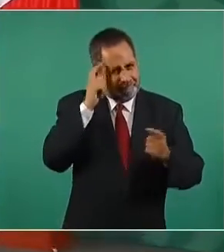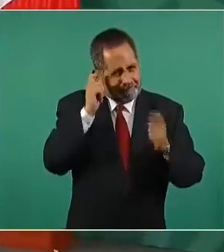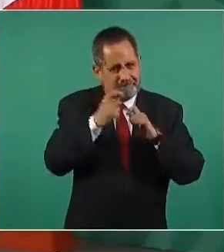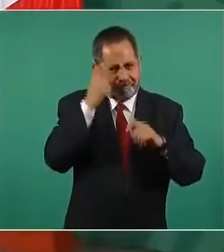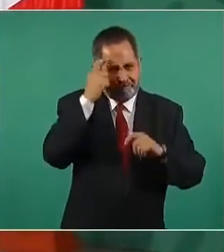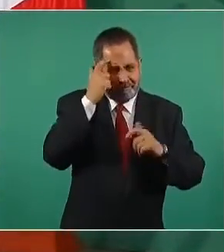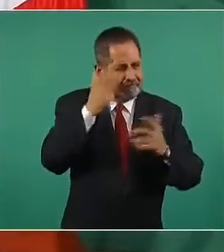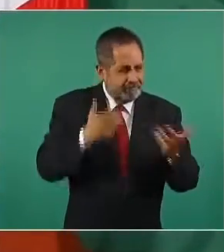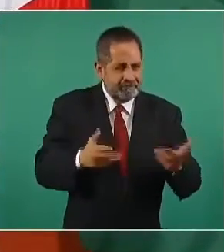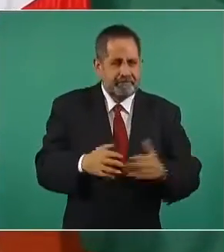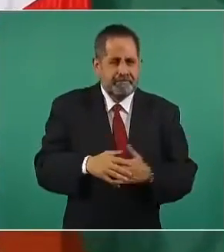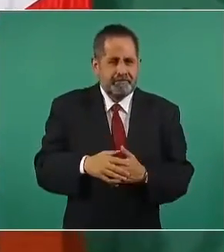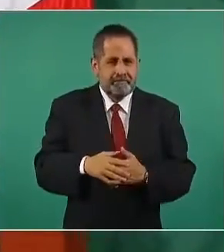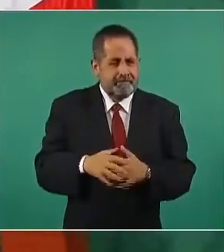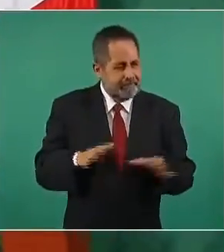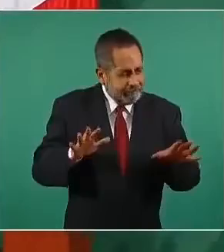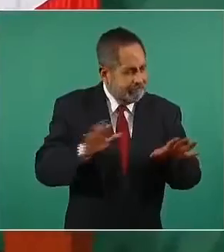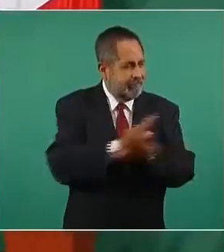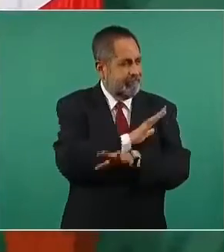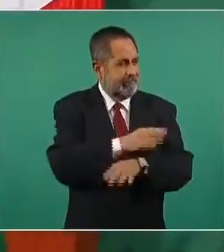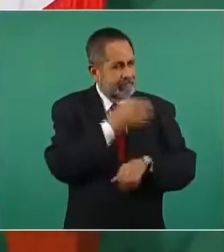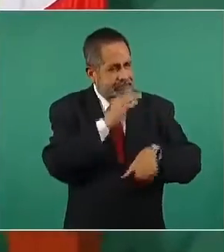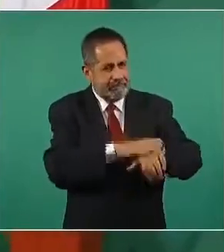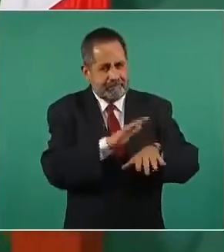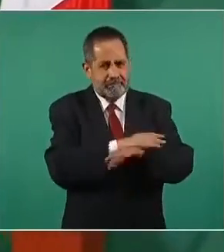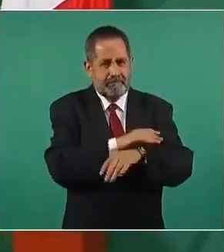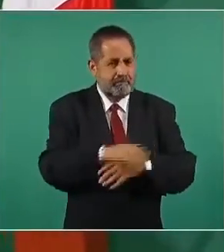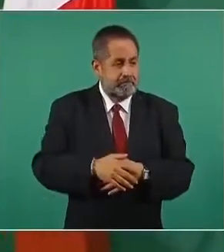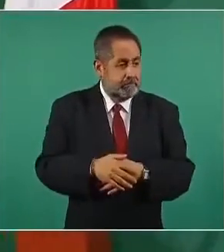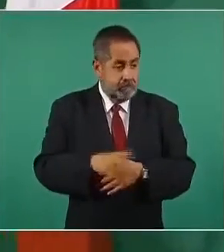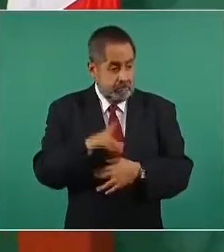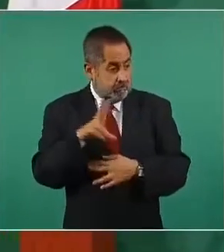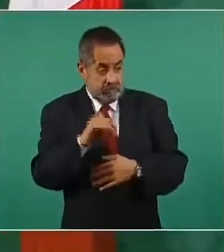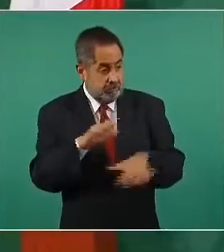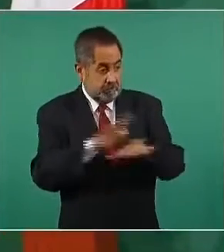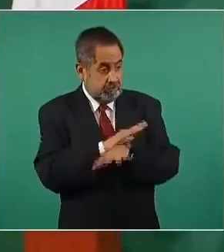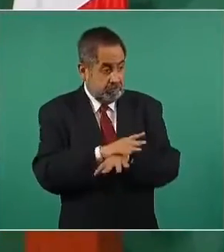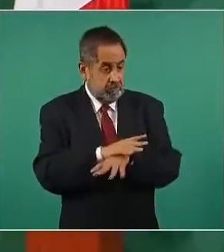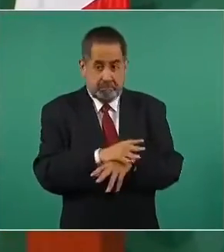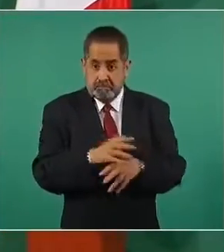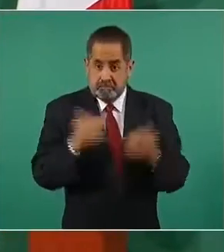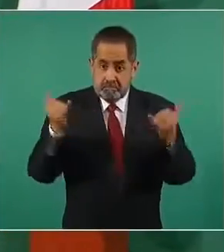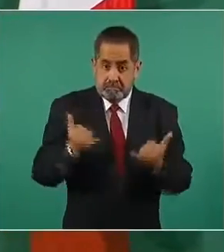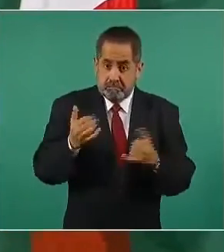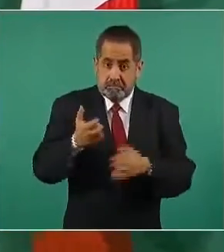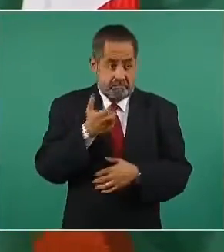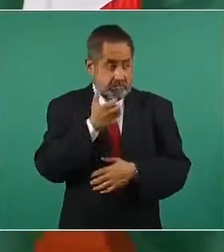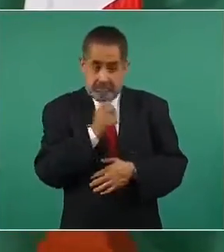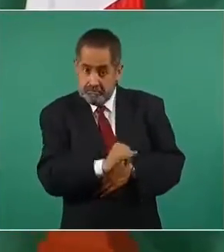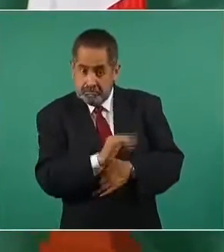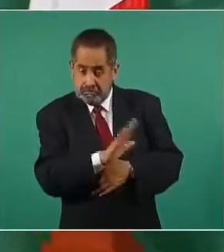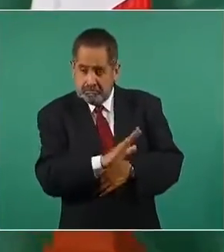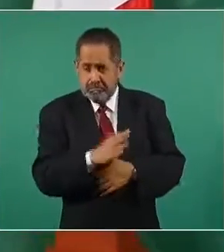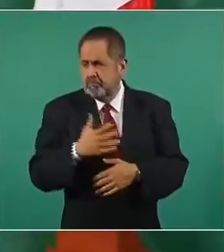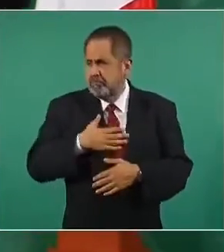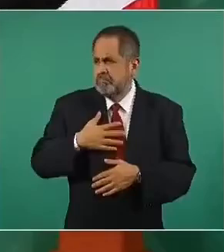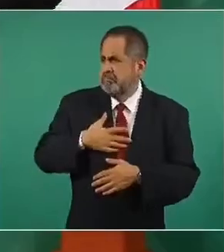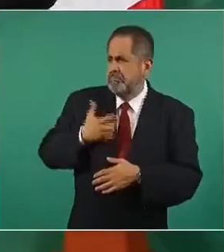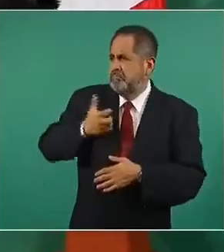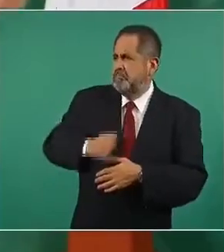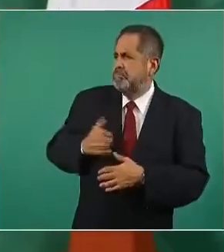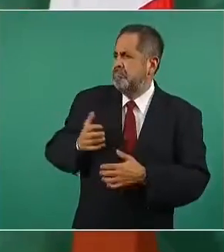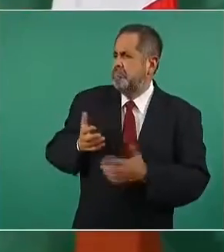y buscar cambiar, pues que se acepte que